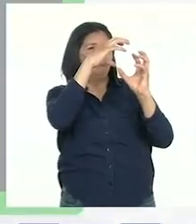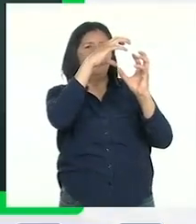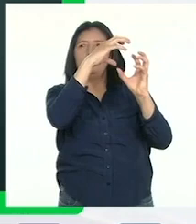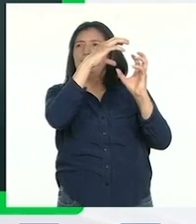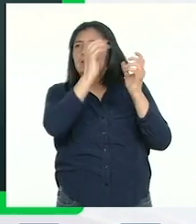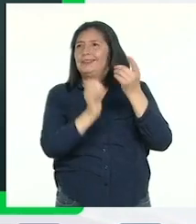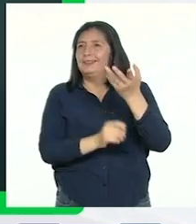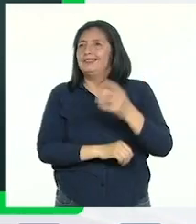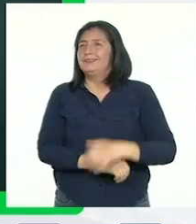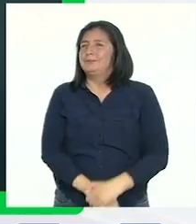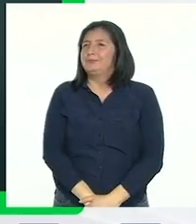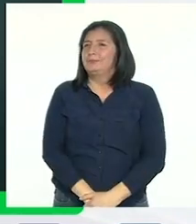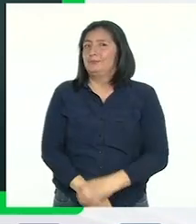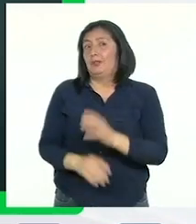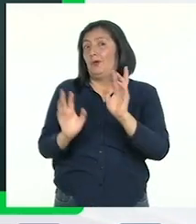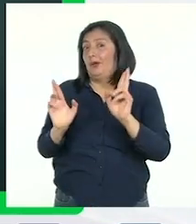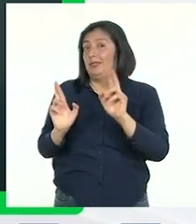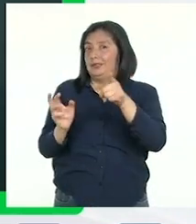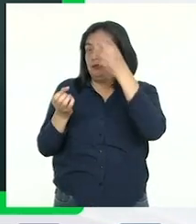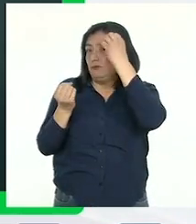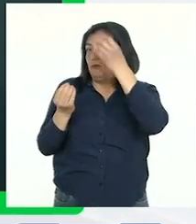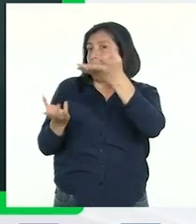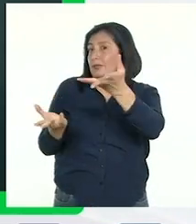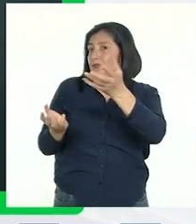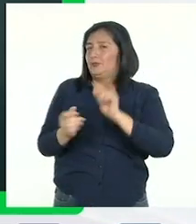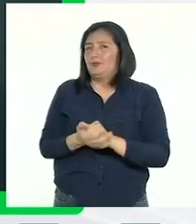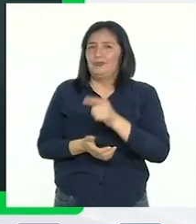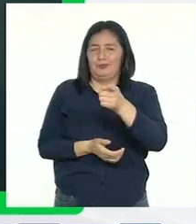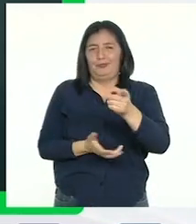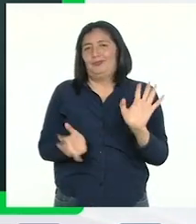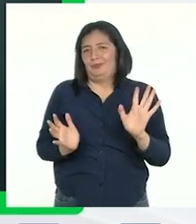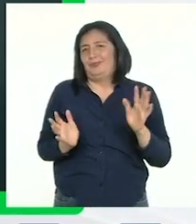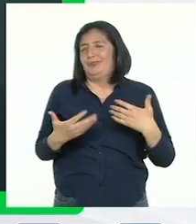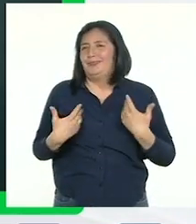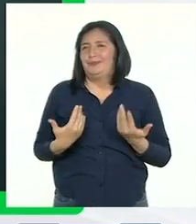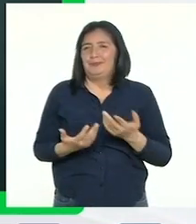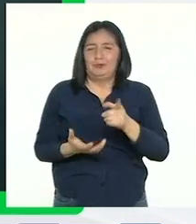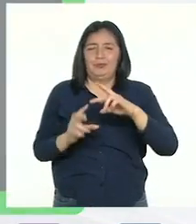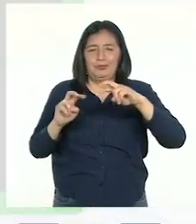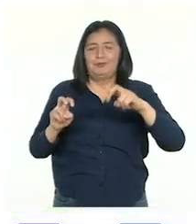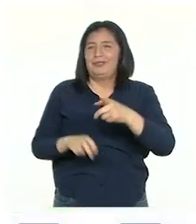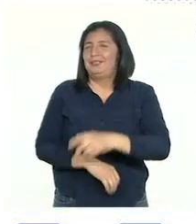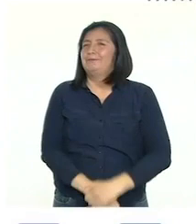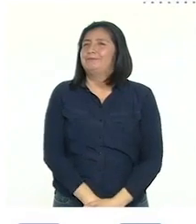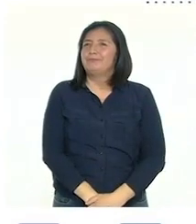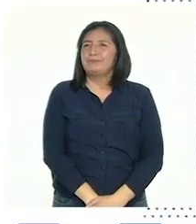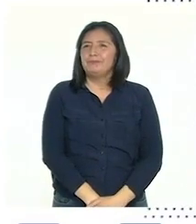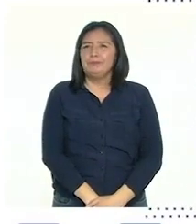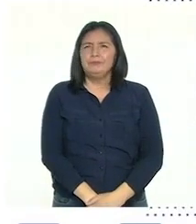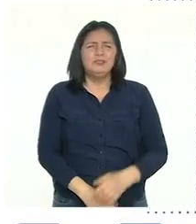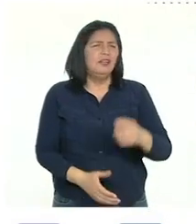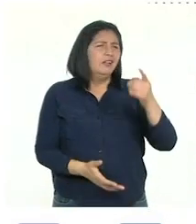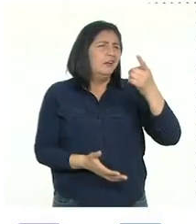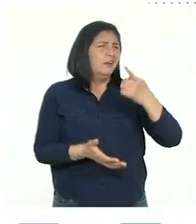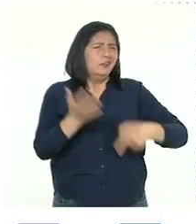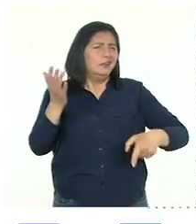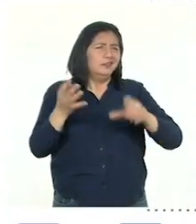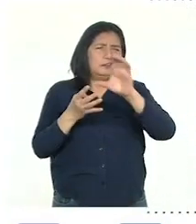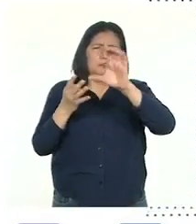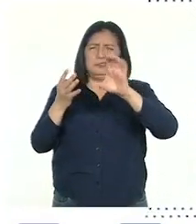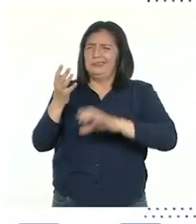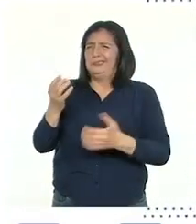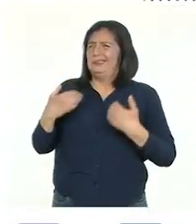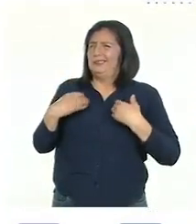Tierra. Espero que esta información te sirva para lo que estás investigando. ¿Qué características tiene